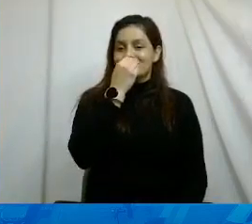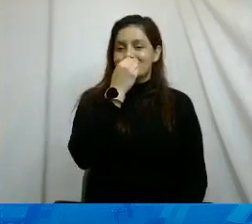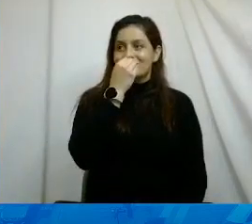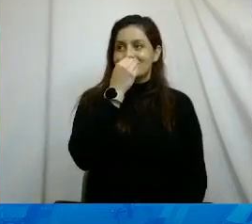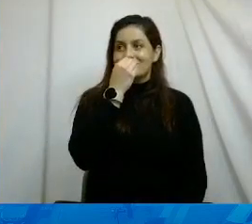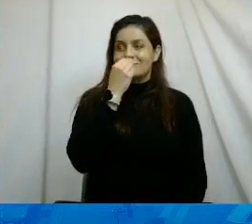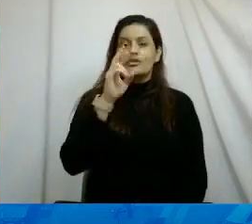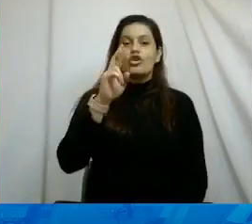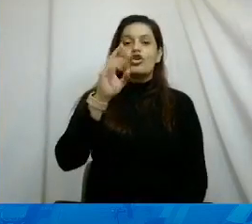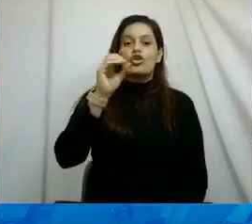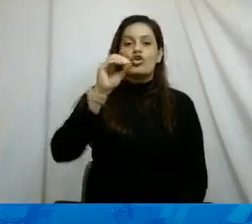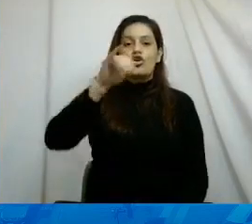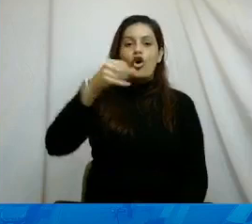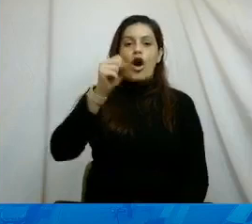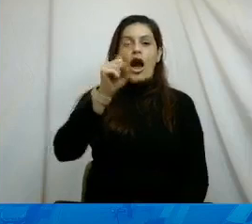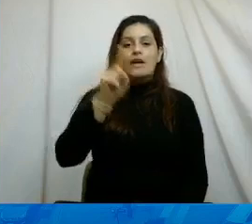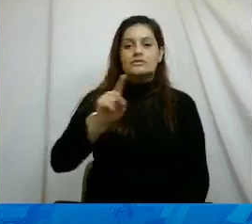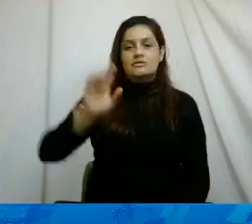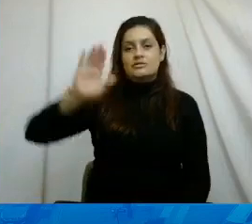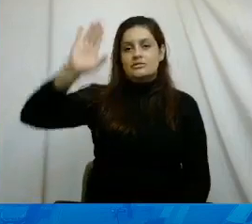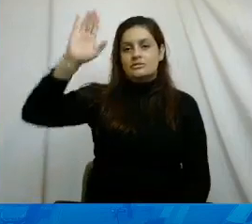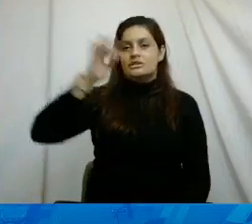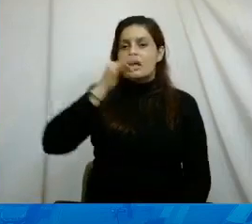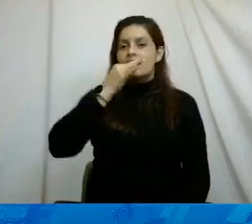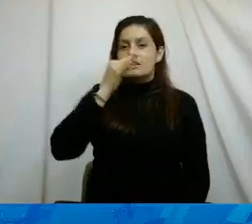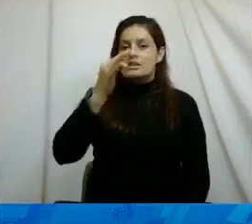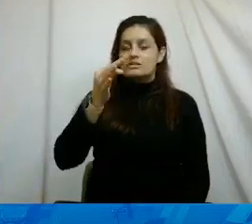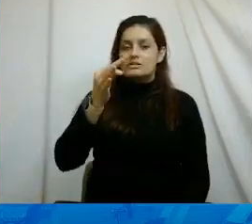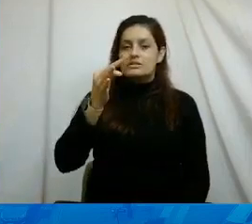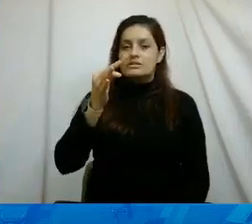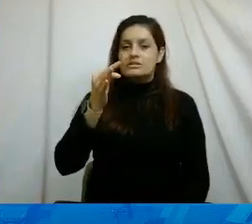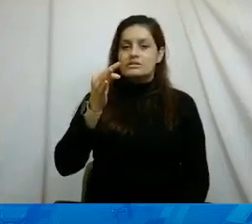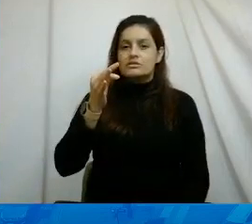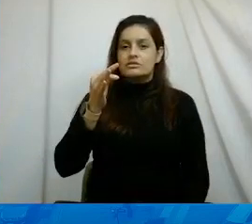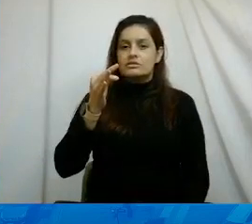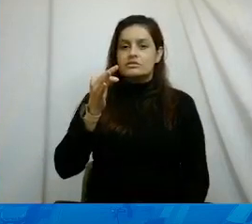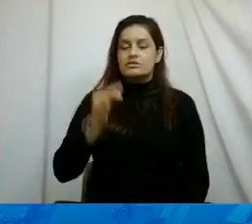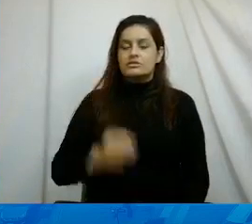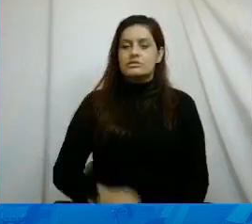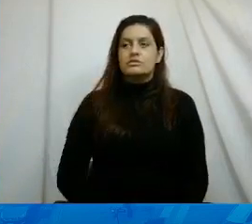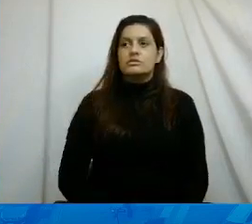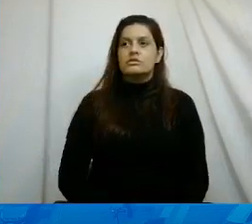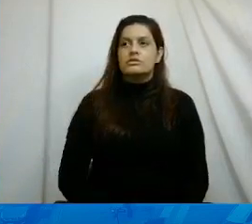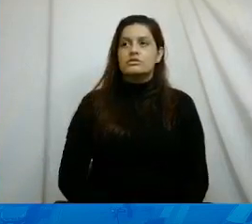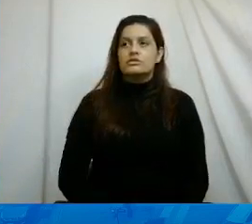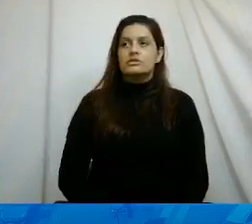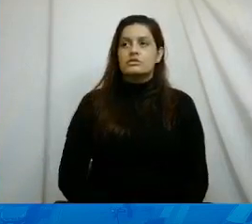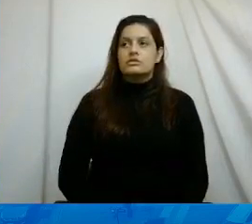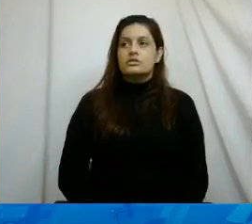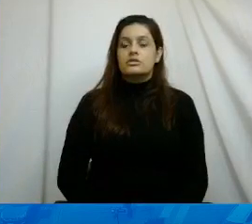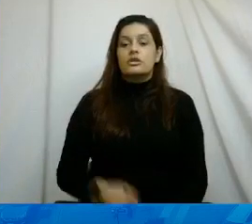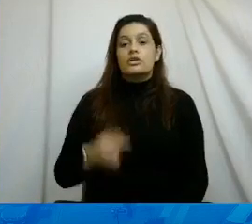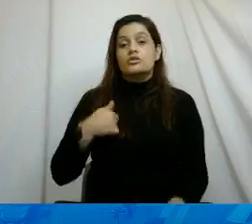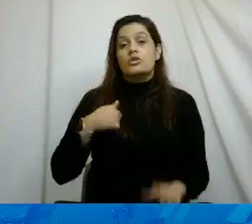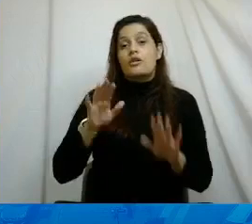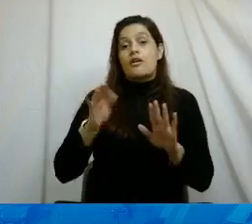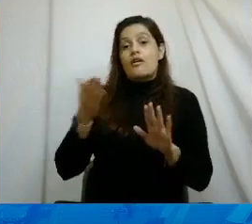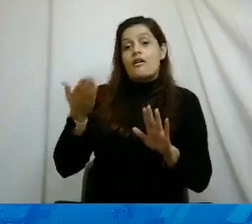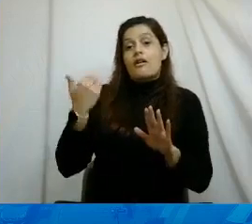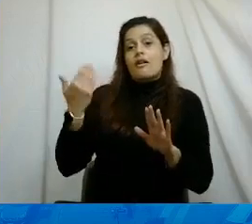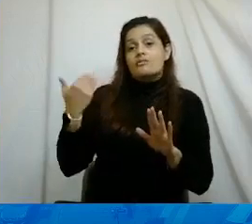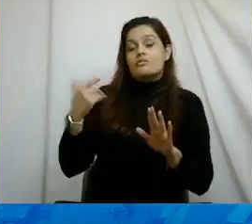Hola, buenas tardes. Alcaldesa, solamente un punto. Hace unos consejos atrás yo solicité una información acerca del